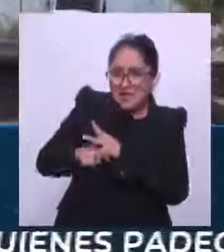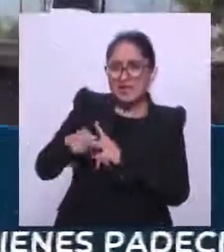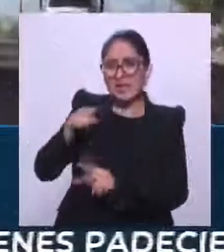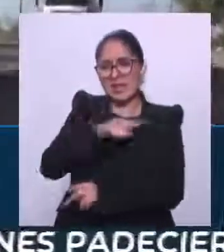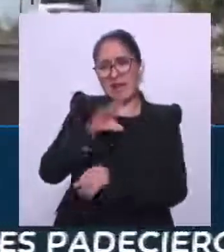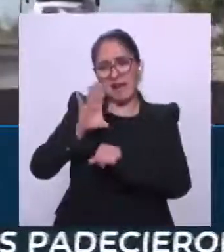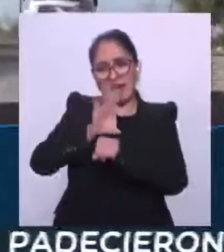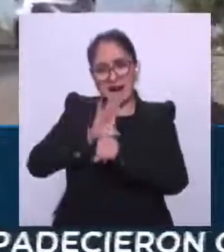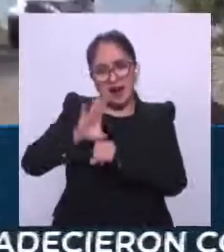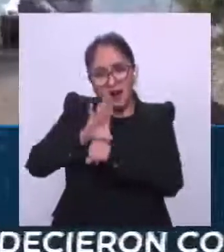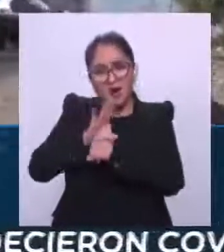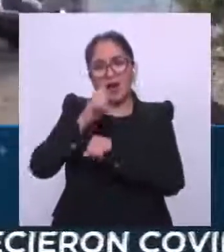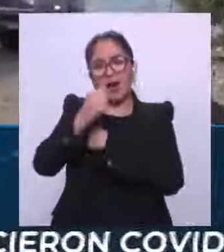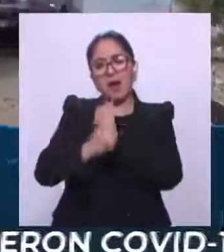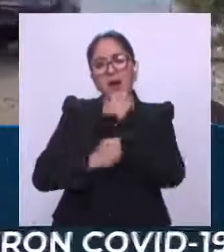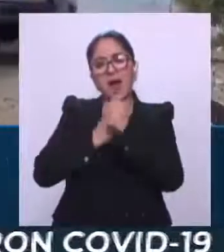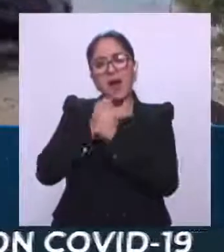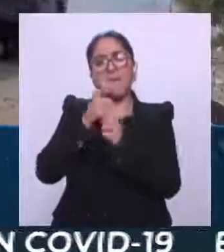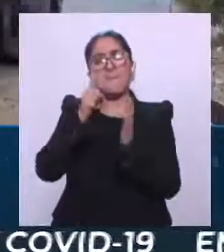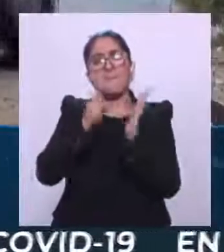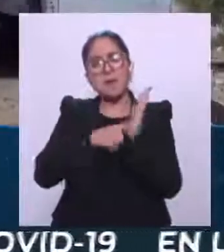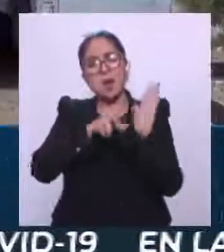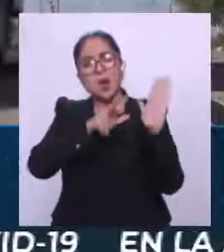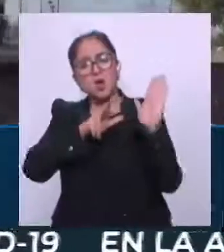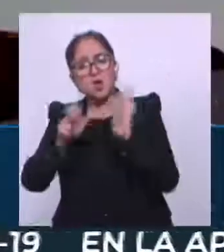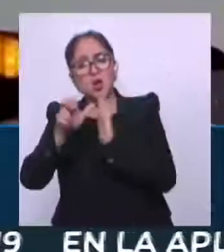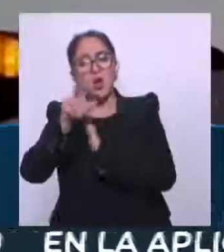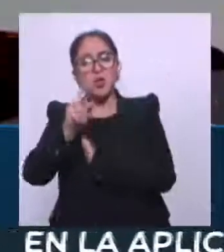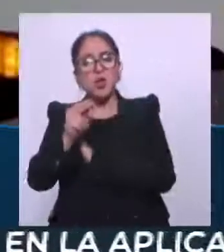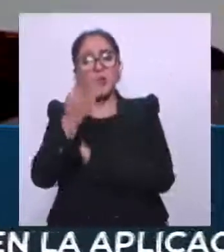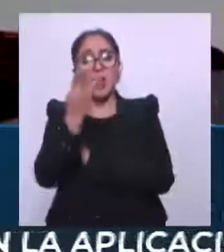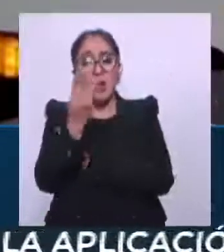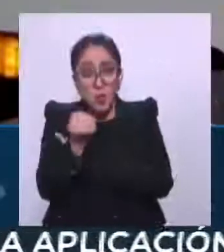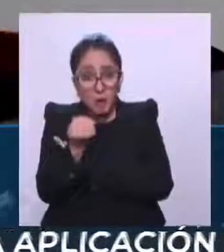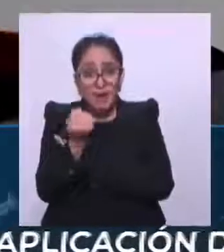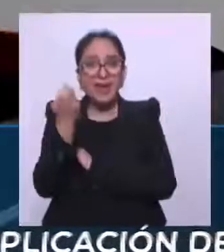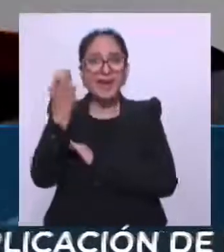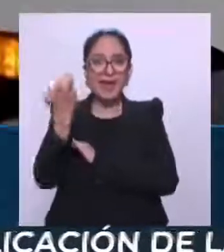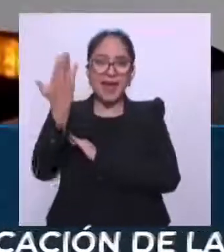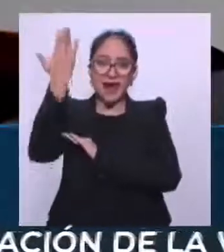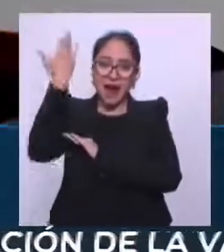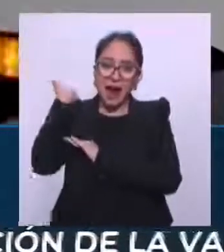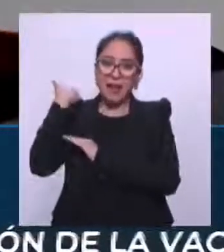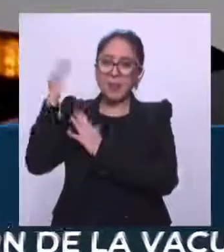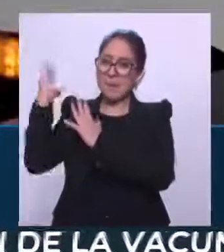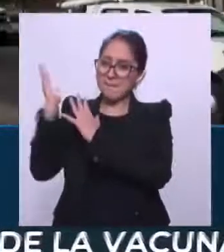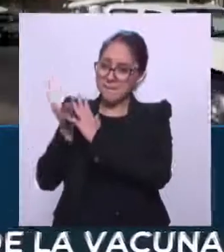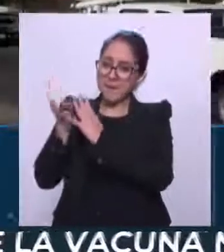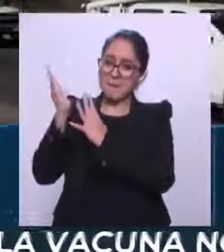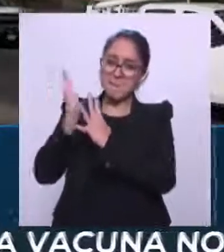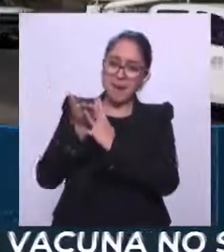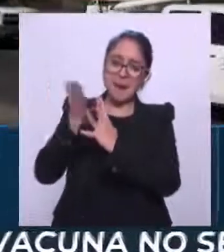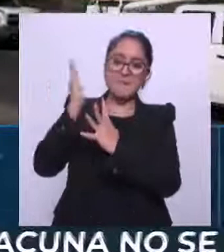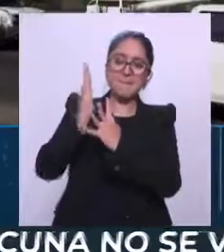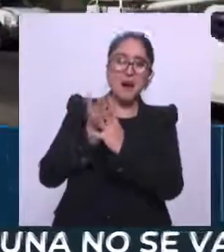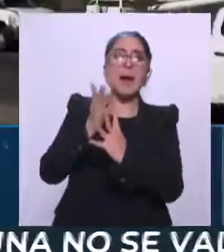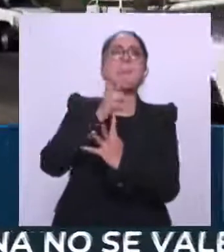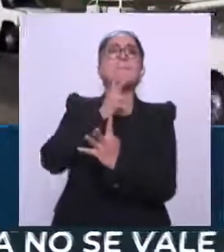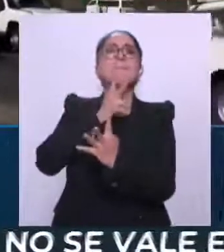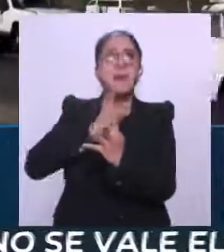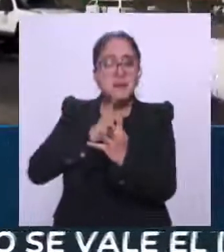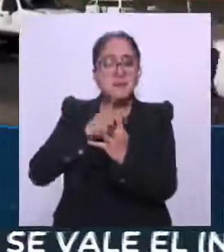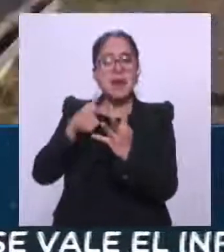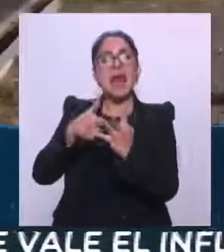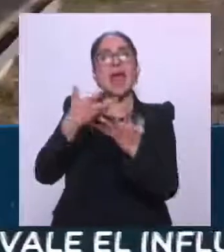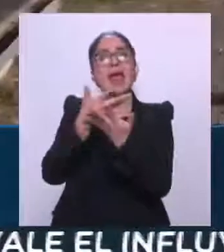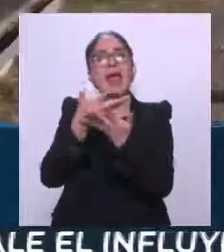en 1989, es cuando se desmembra Pemex, se divide en 4 grandes compañías.